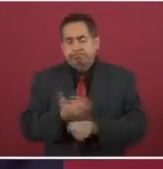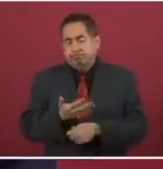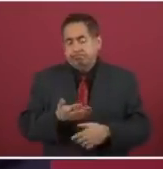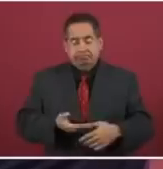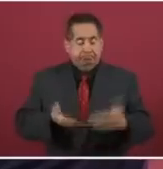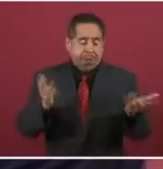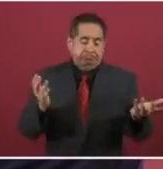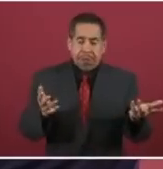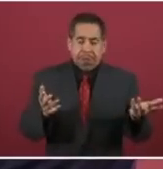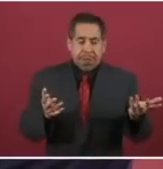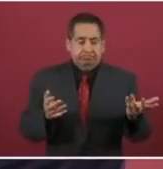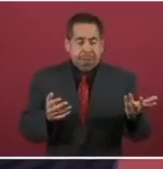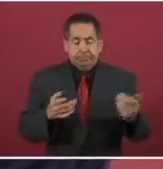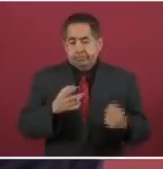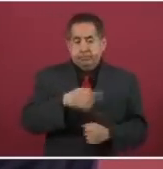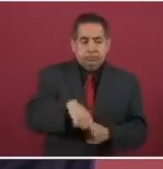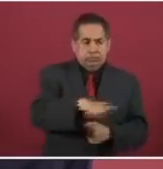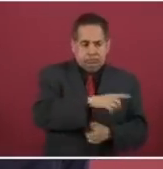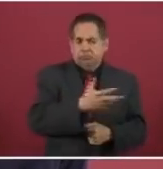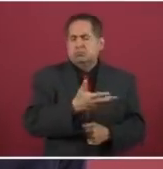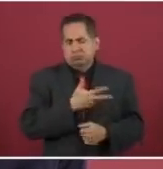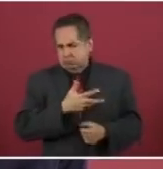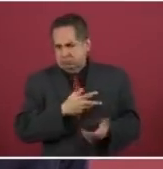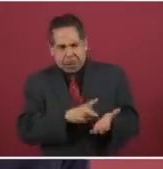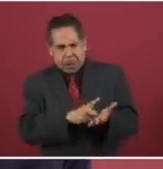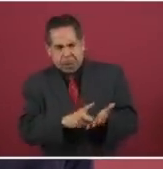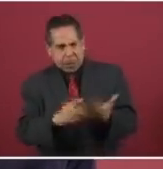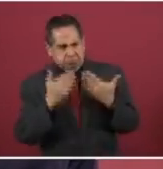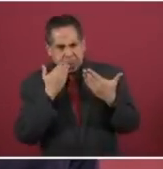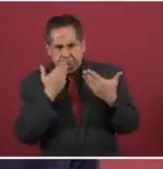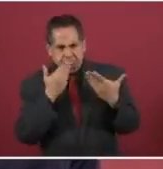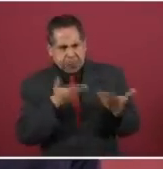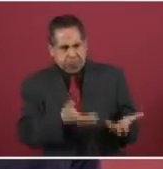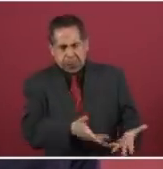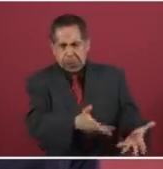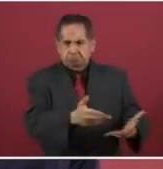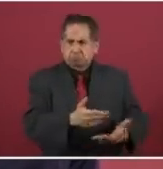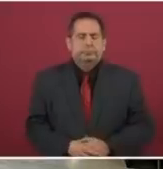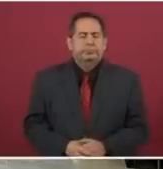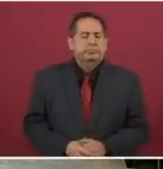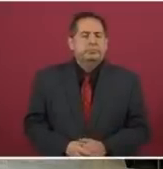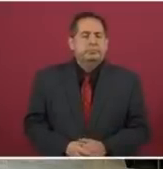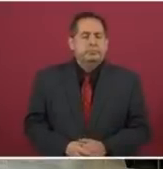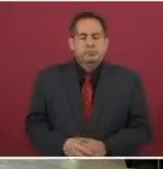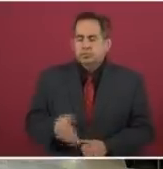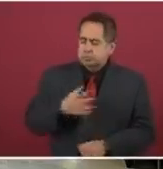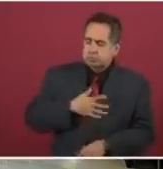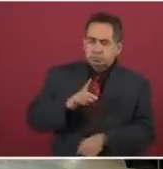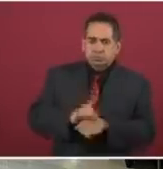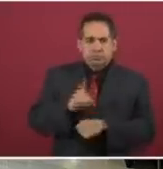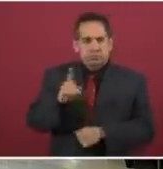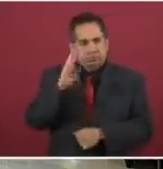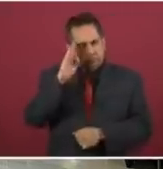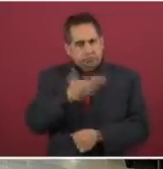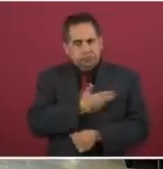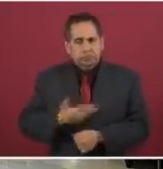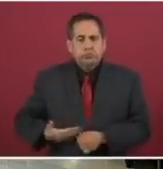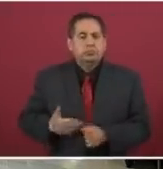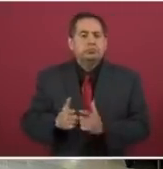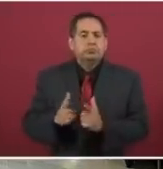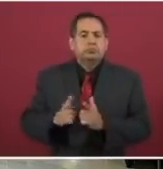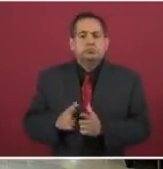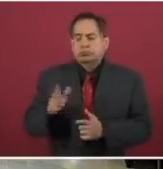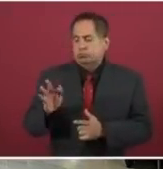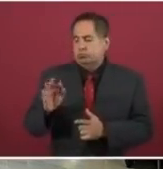a quienes tienen todo su derecho a manifestarse. El primer mandatario dijo estar consciente de